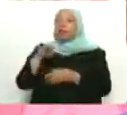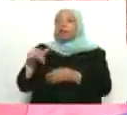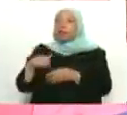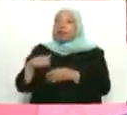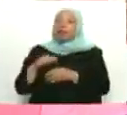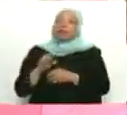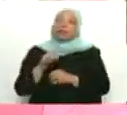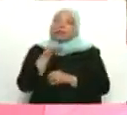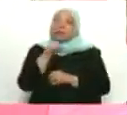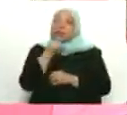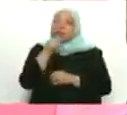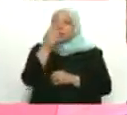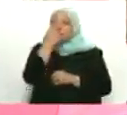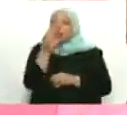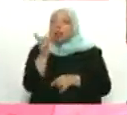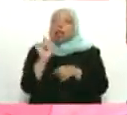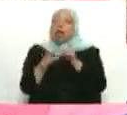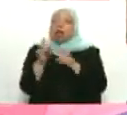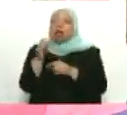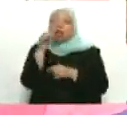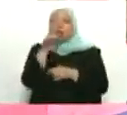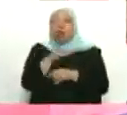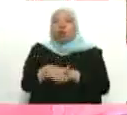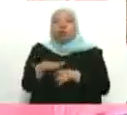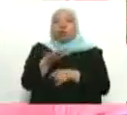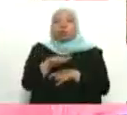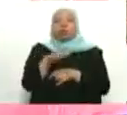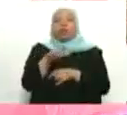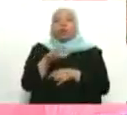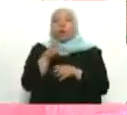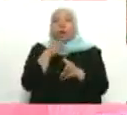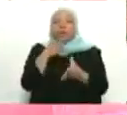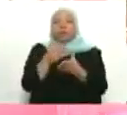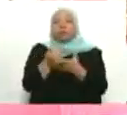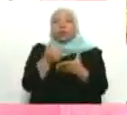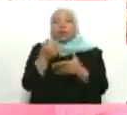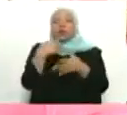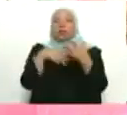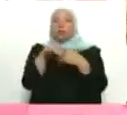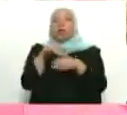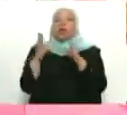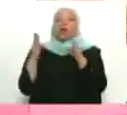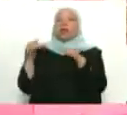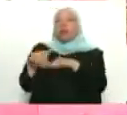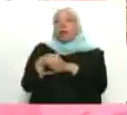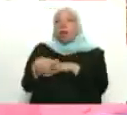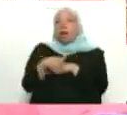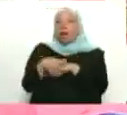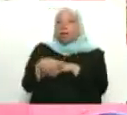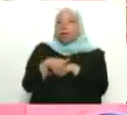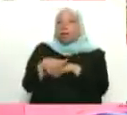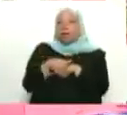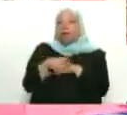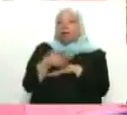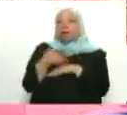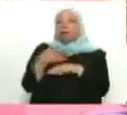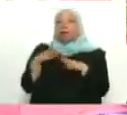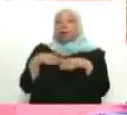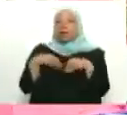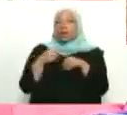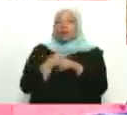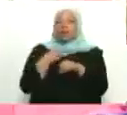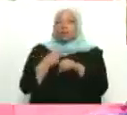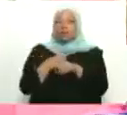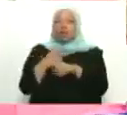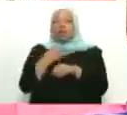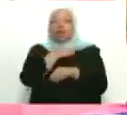ido visitando algunos lugares para hacerle un reconocimiento a las estructuras de calle, para hacerle un reconocimiento